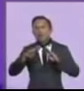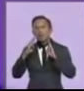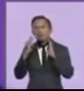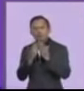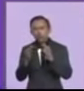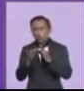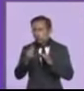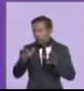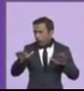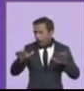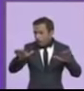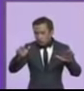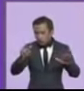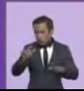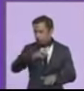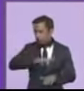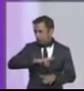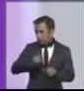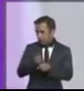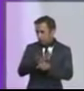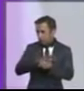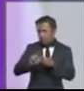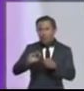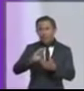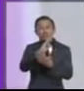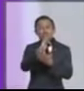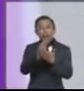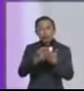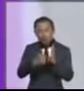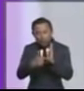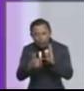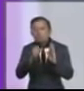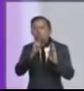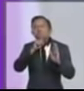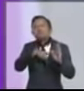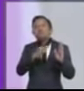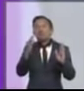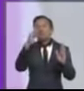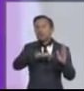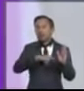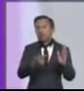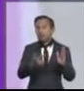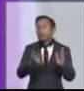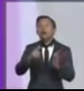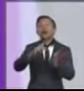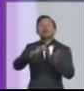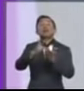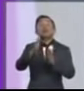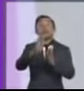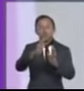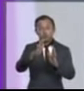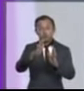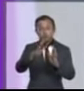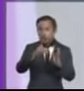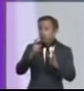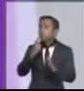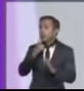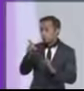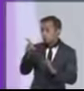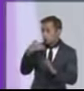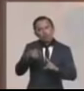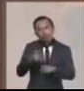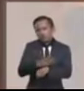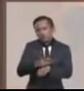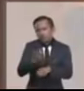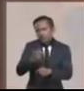podías haber rentado y cuya factura en consecuencia... Muy bien, gracias. Gracias, candidato. Candidato López Obrador, si quiere responder, me indica, por favor. Si no, vamos con usted, Jaime